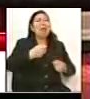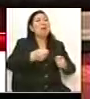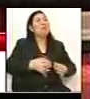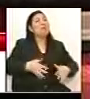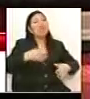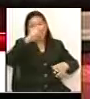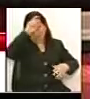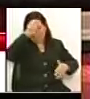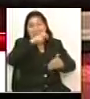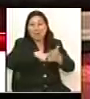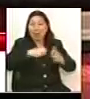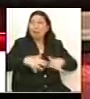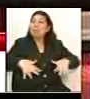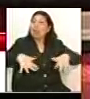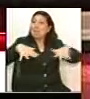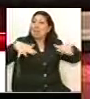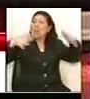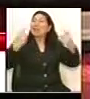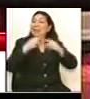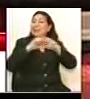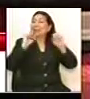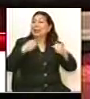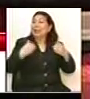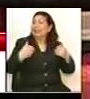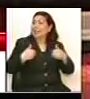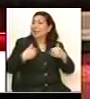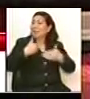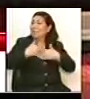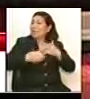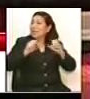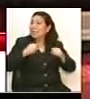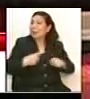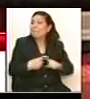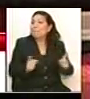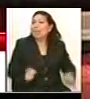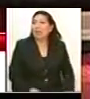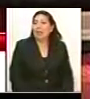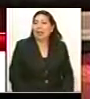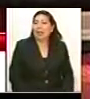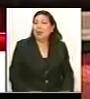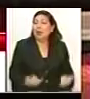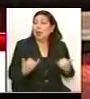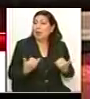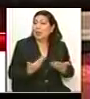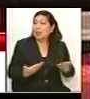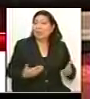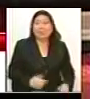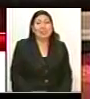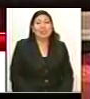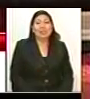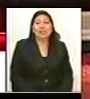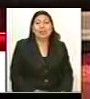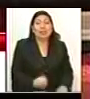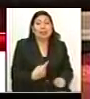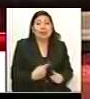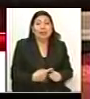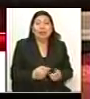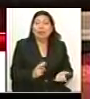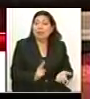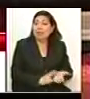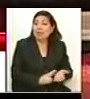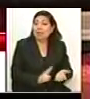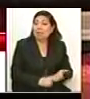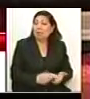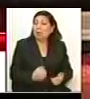crece, la política hidrocarburífica tiene que avanzar, sí. Pero, presidente, en estas condiciones, con exoneraciones tributarias,